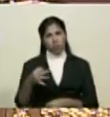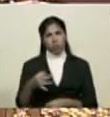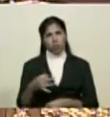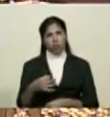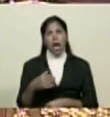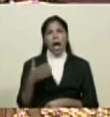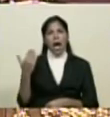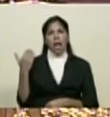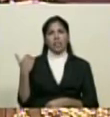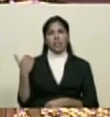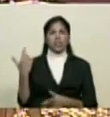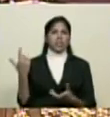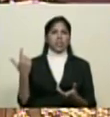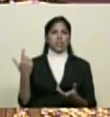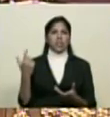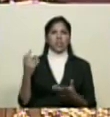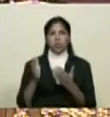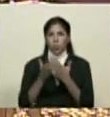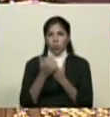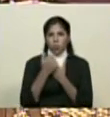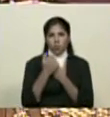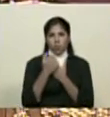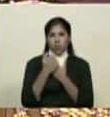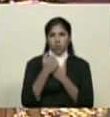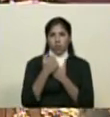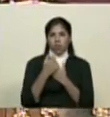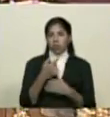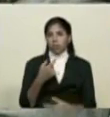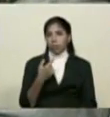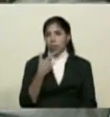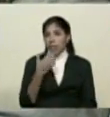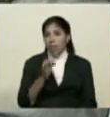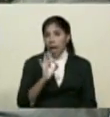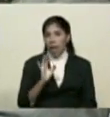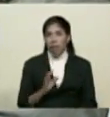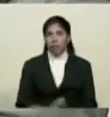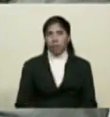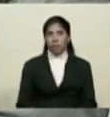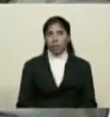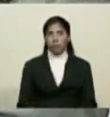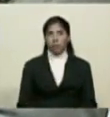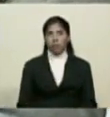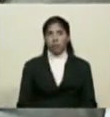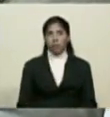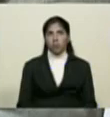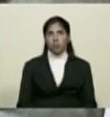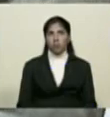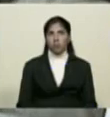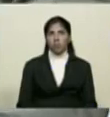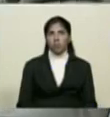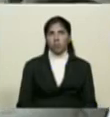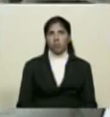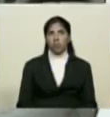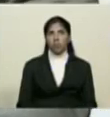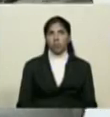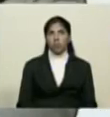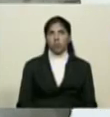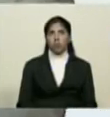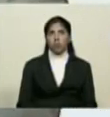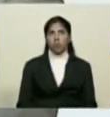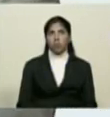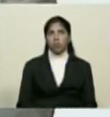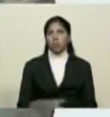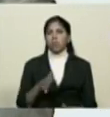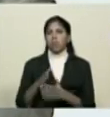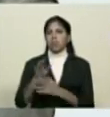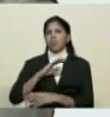en algún momento, que es el tema de la jurisdicción penal ordinaria y los tribunales militares